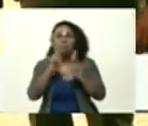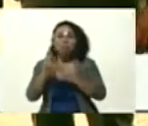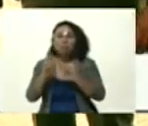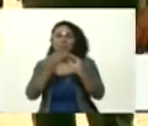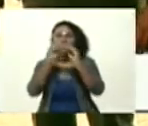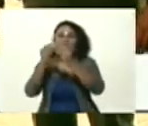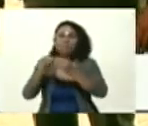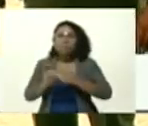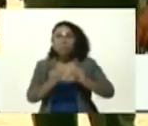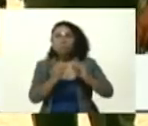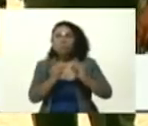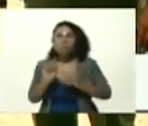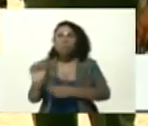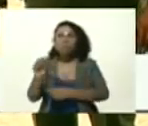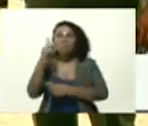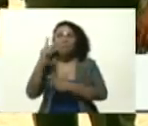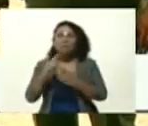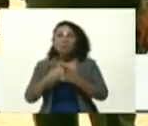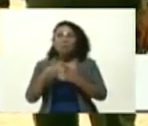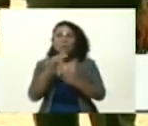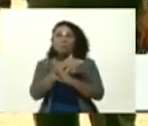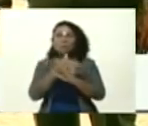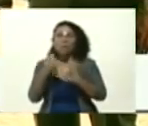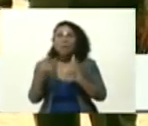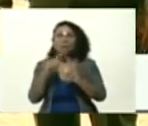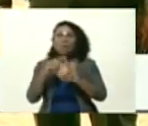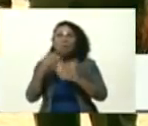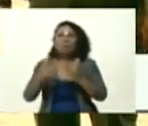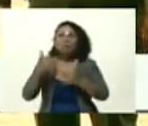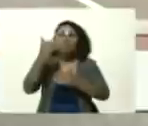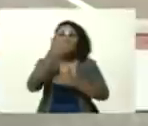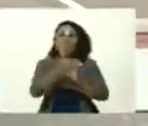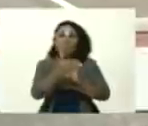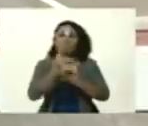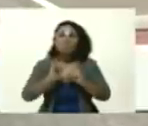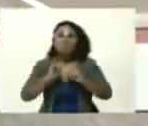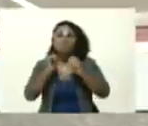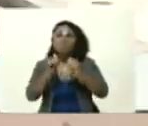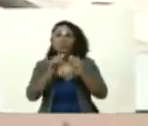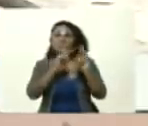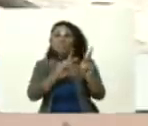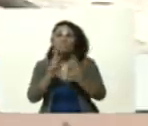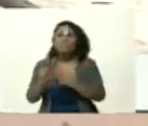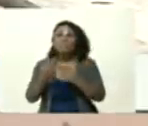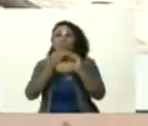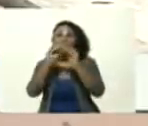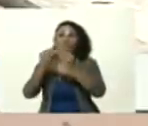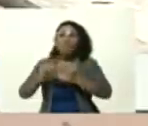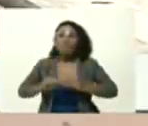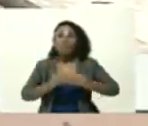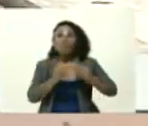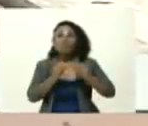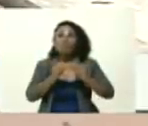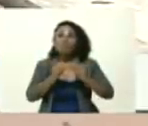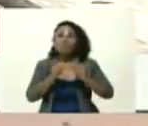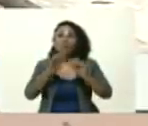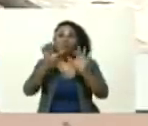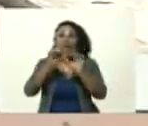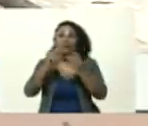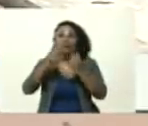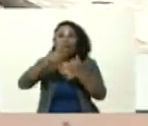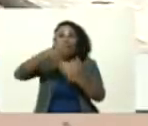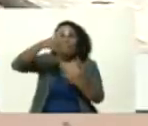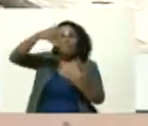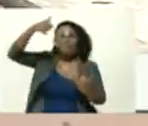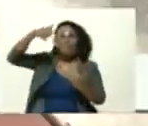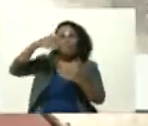mantenimiento primario, medio, y posteriormente comenzaremos el plan de mantenimiento de las guayas del puente sobre el lago.